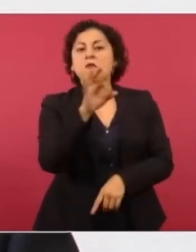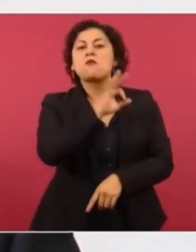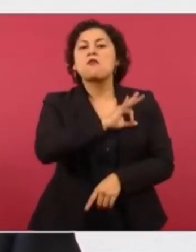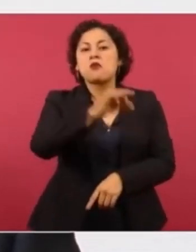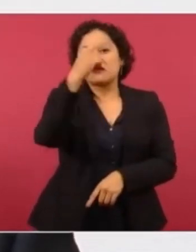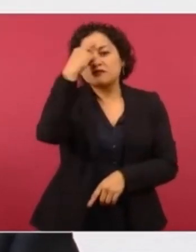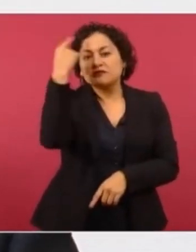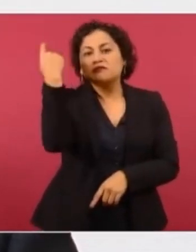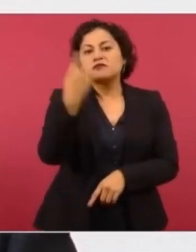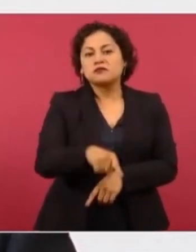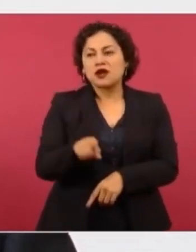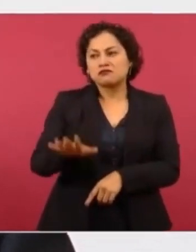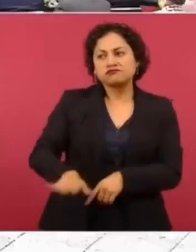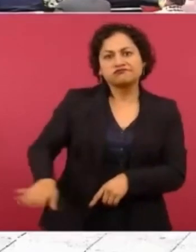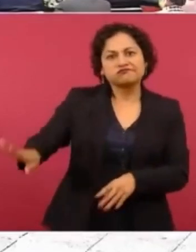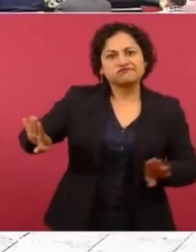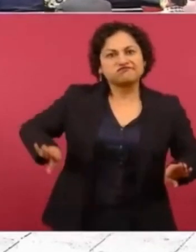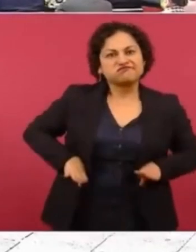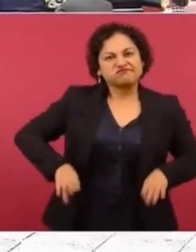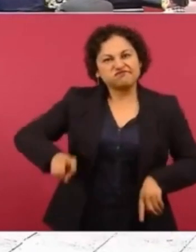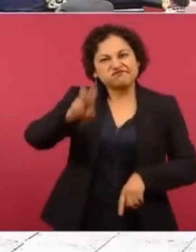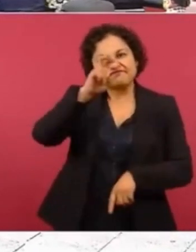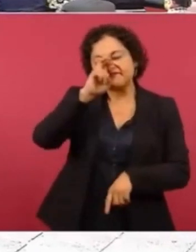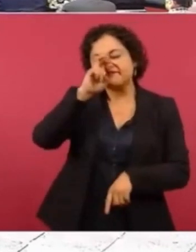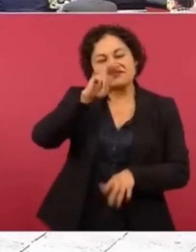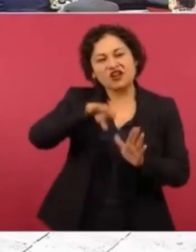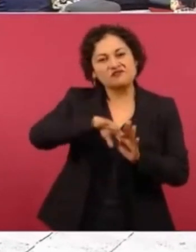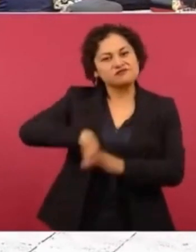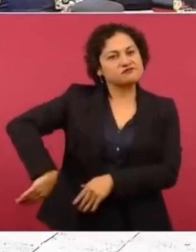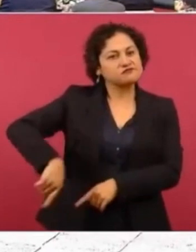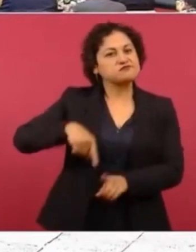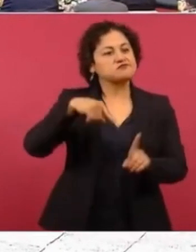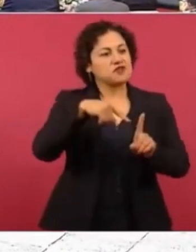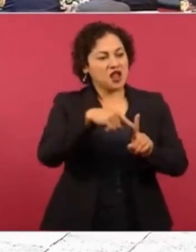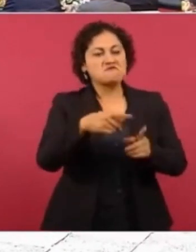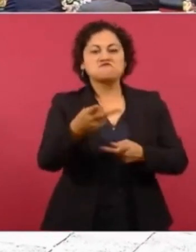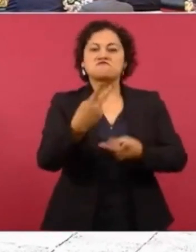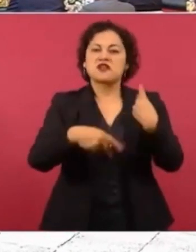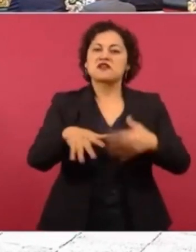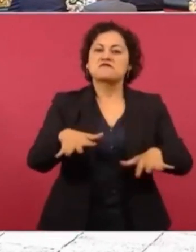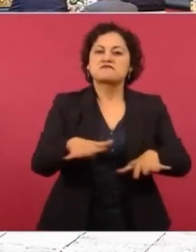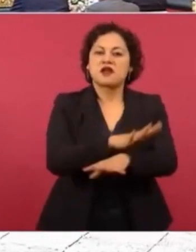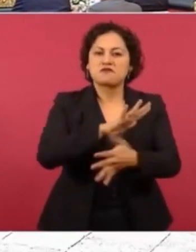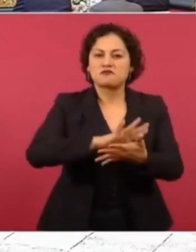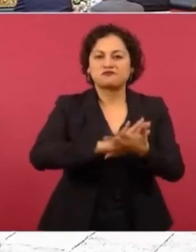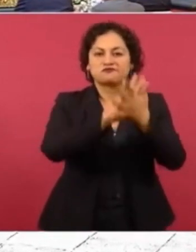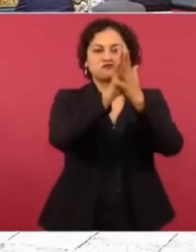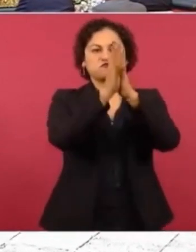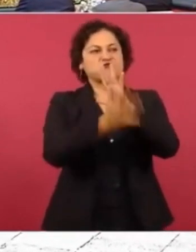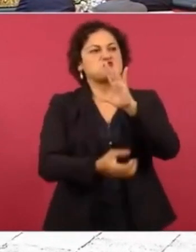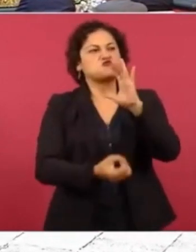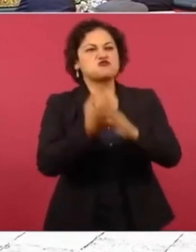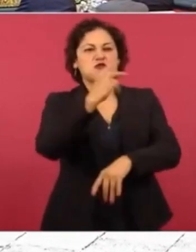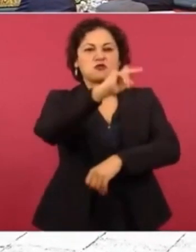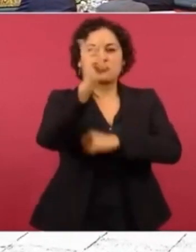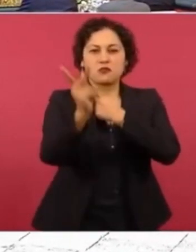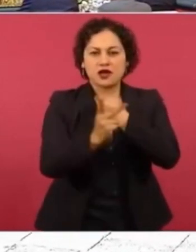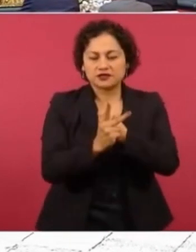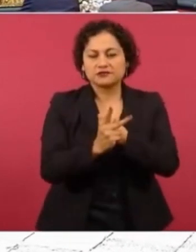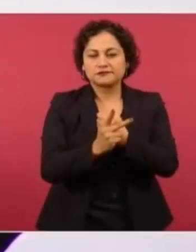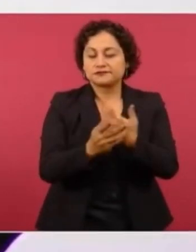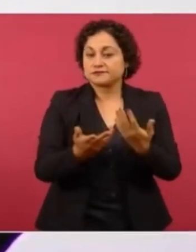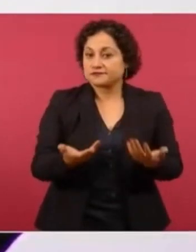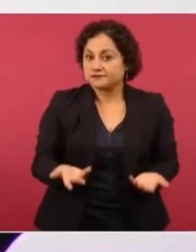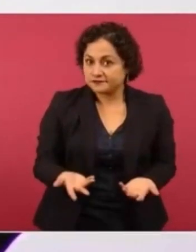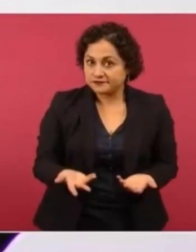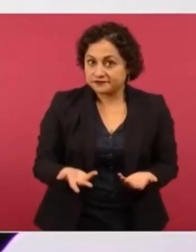imponerse al viejo régimen y crear una nueva nación esto Solo esto Solo lo han